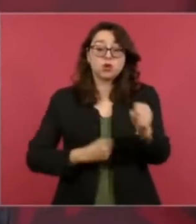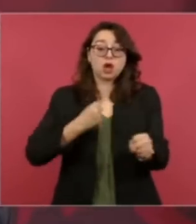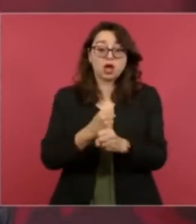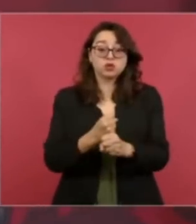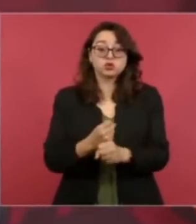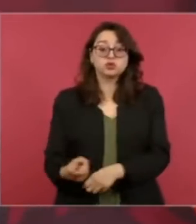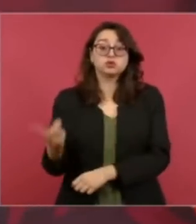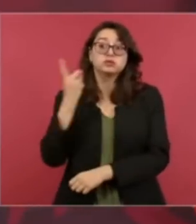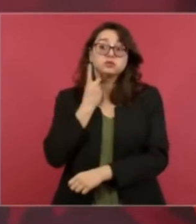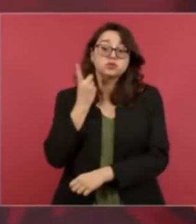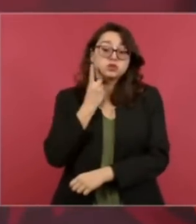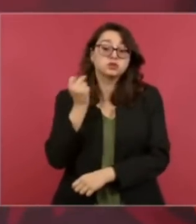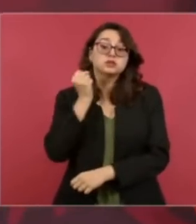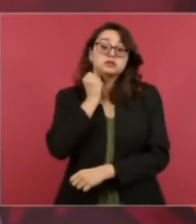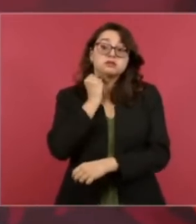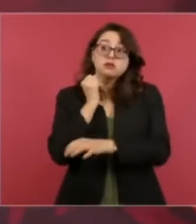o antes de